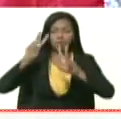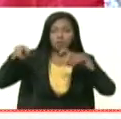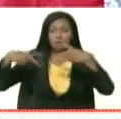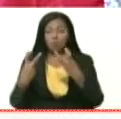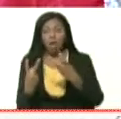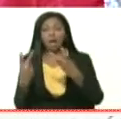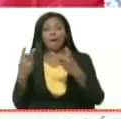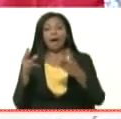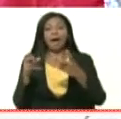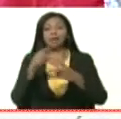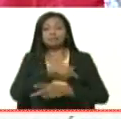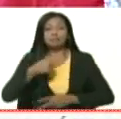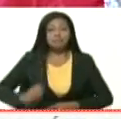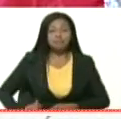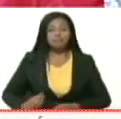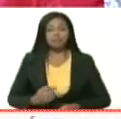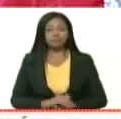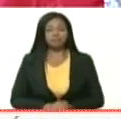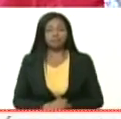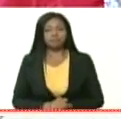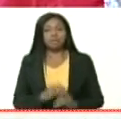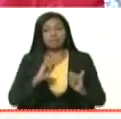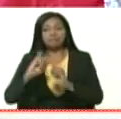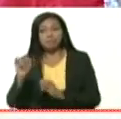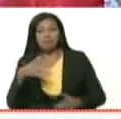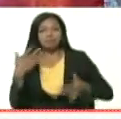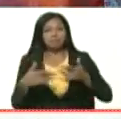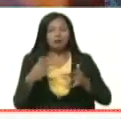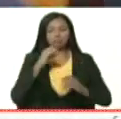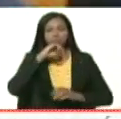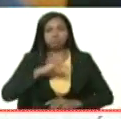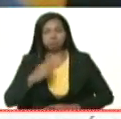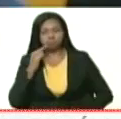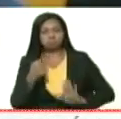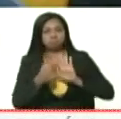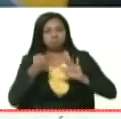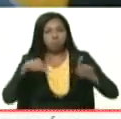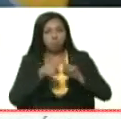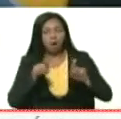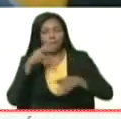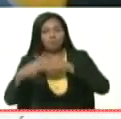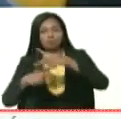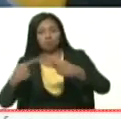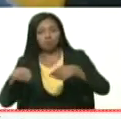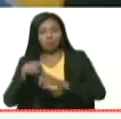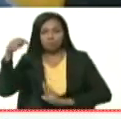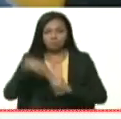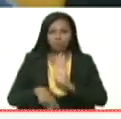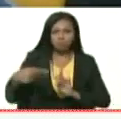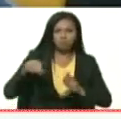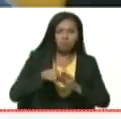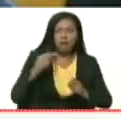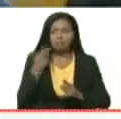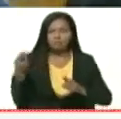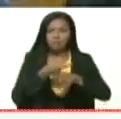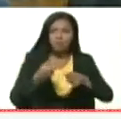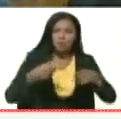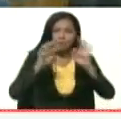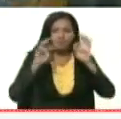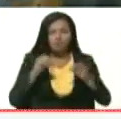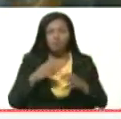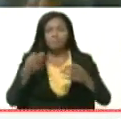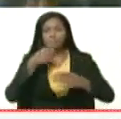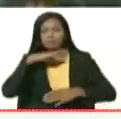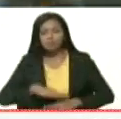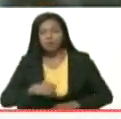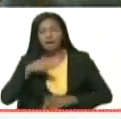China, ese evento histórico que representó un proceso profundo de búsqueda